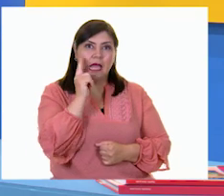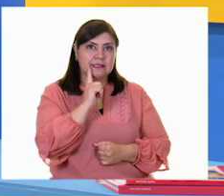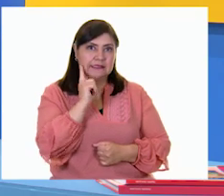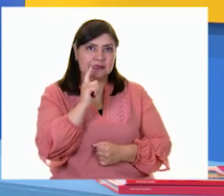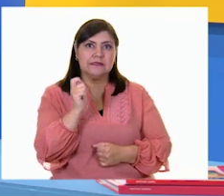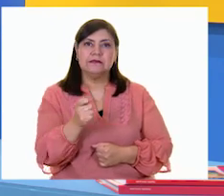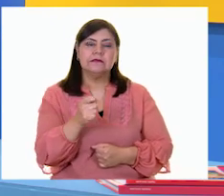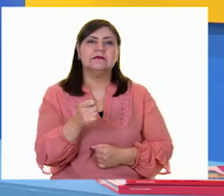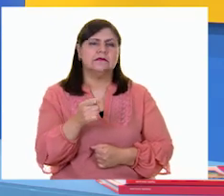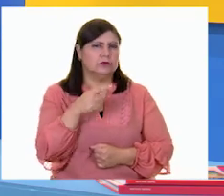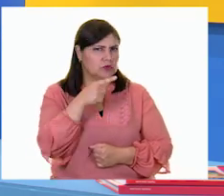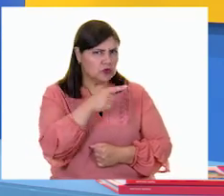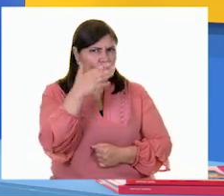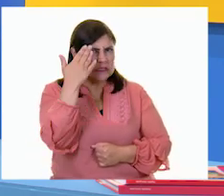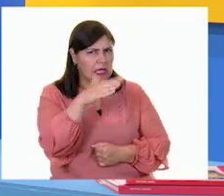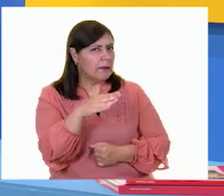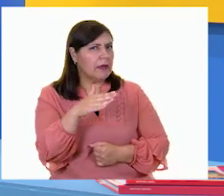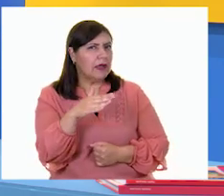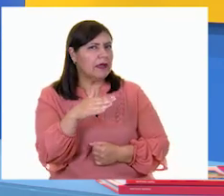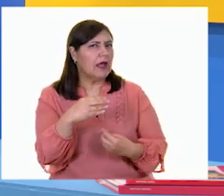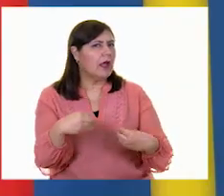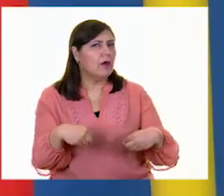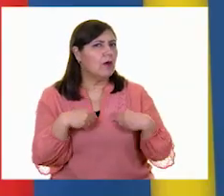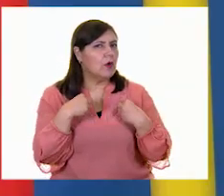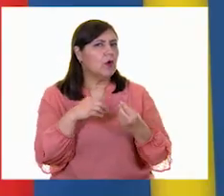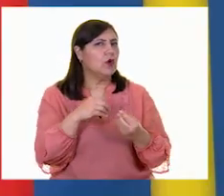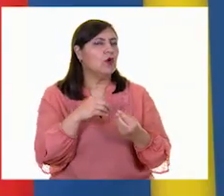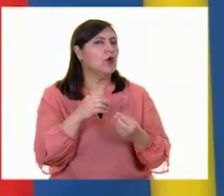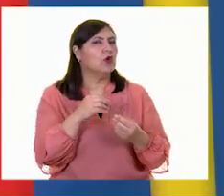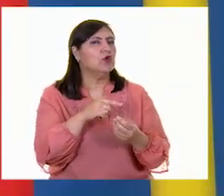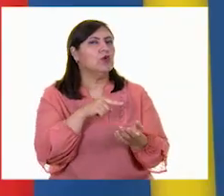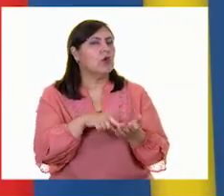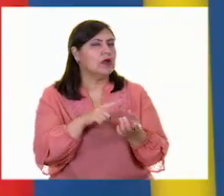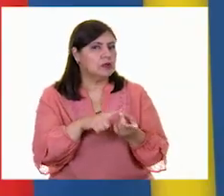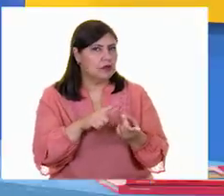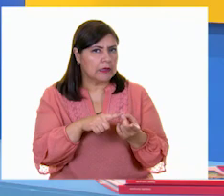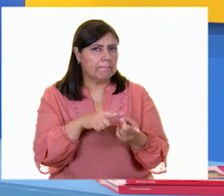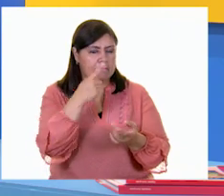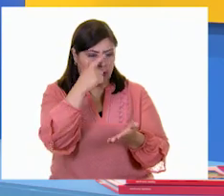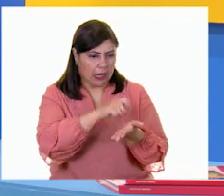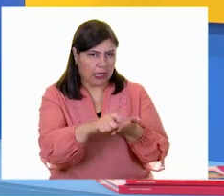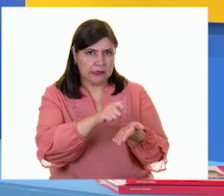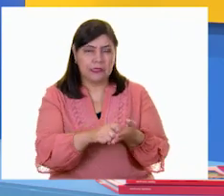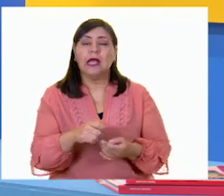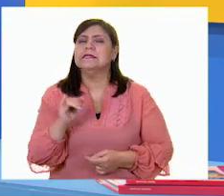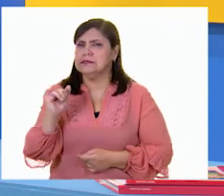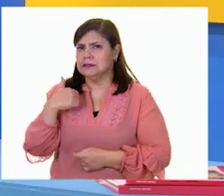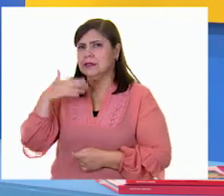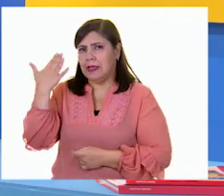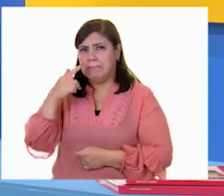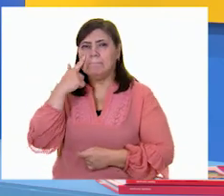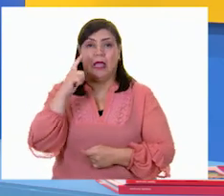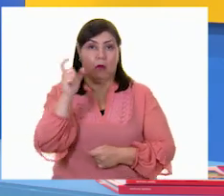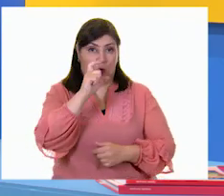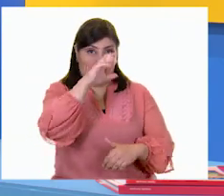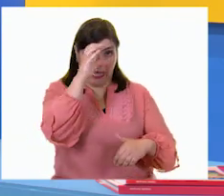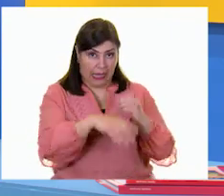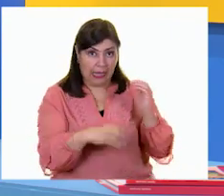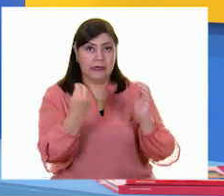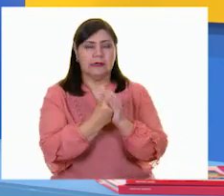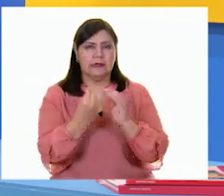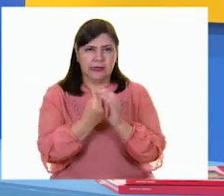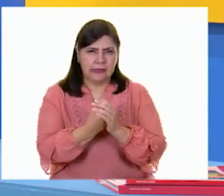cierto, ¿te sabes su dirección postal? Sí, Gaby, ¿por qué? Te propongo que al final de la sesión empleemos